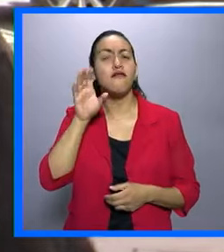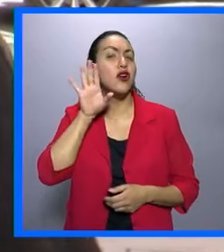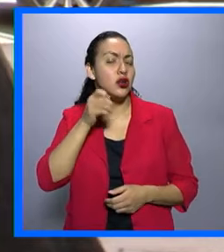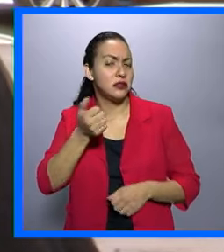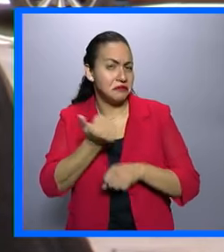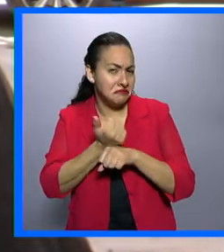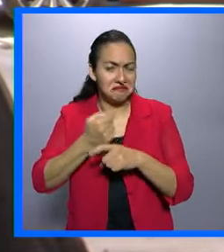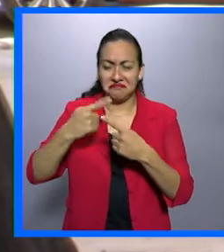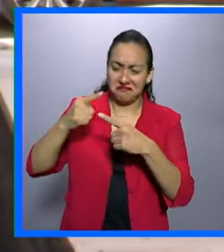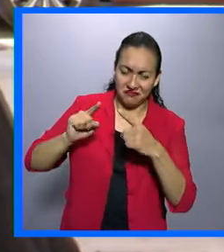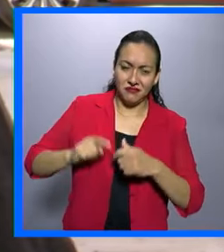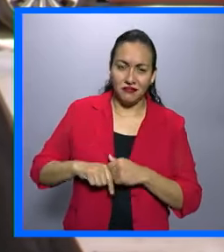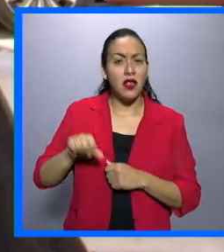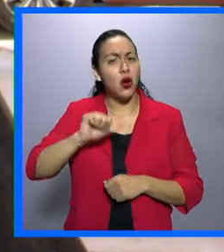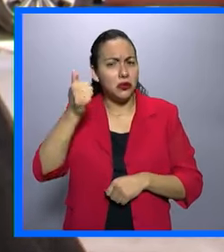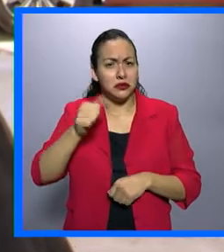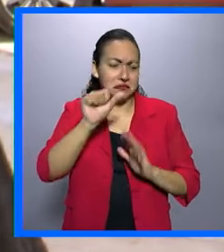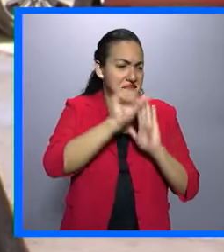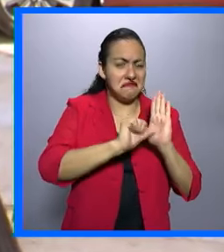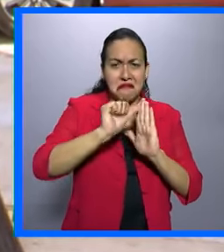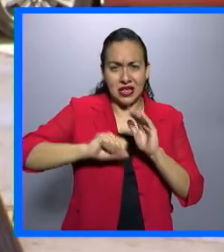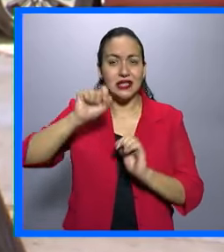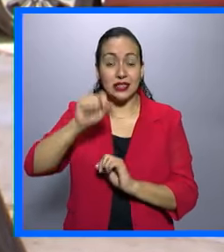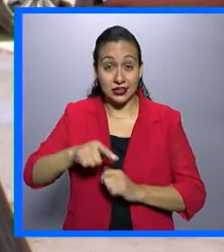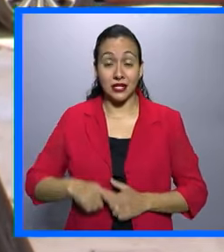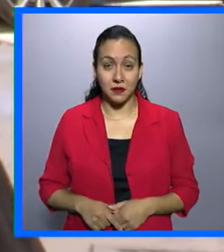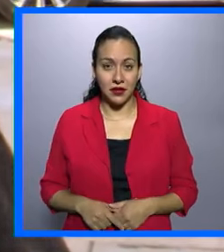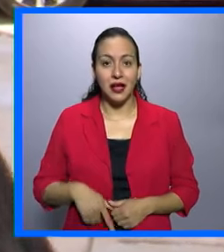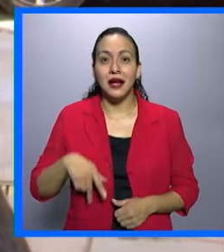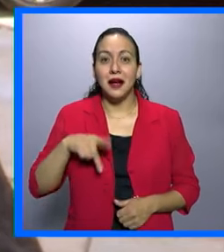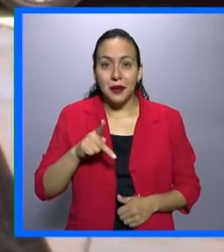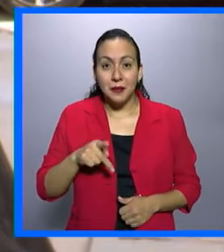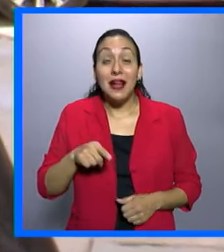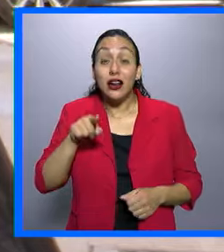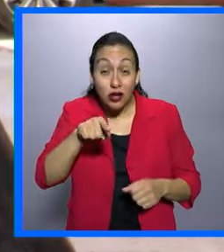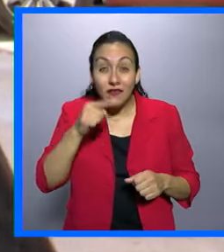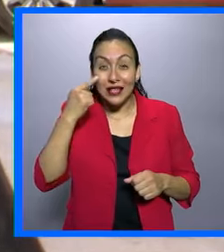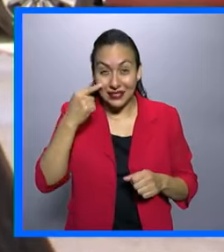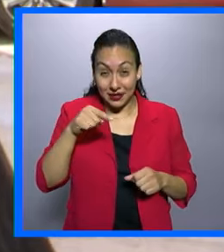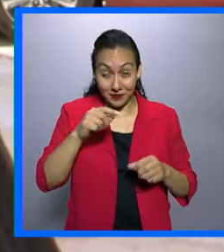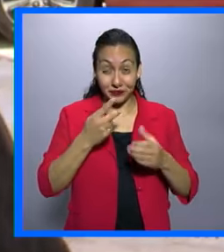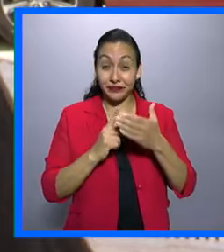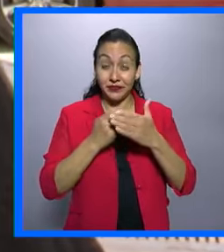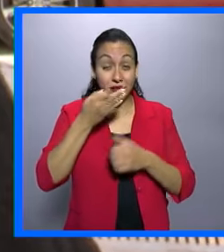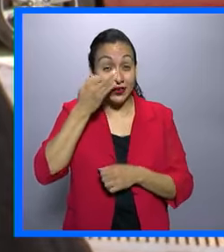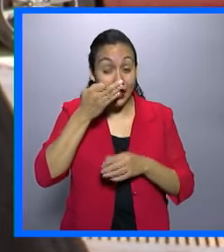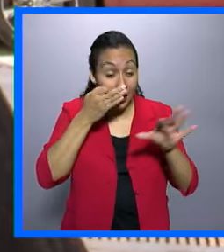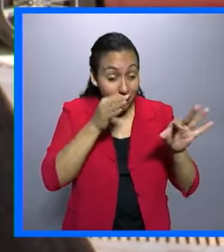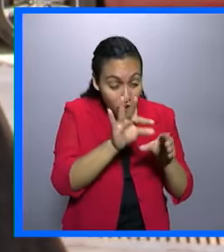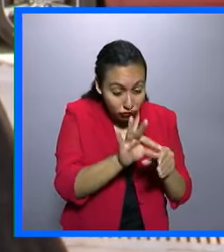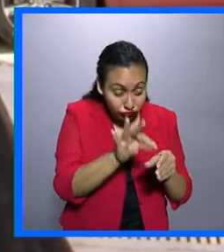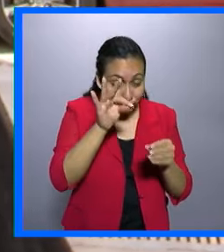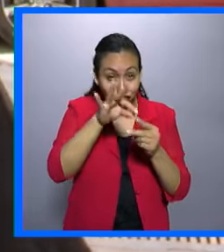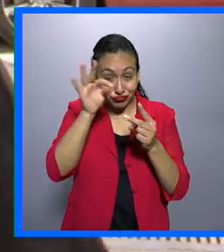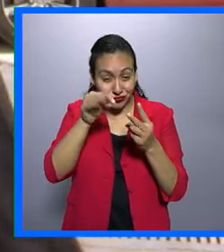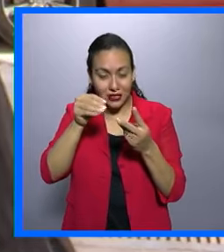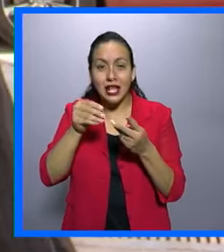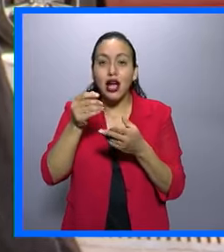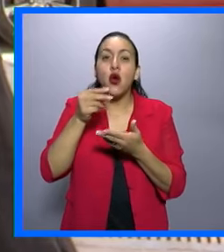temporadas y se ocupaba para extraer de la flor el pigmento, y este pigmento pues, se le daba como